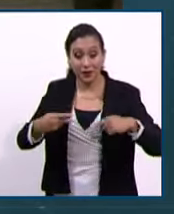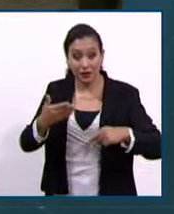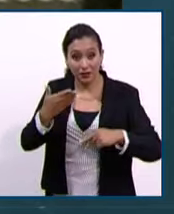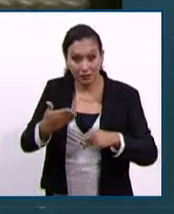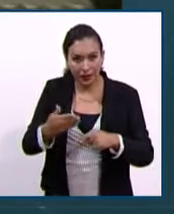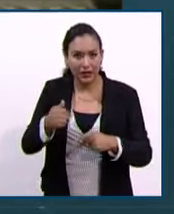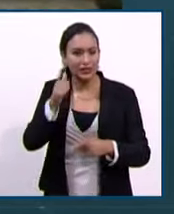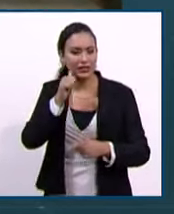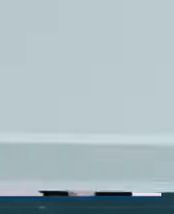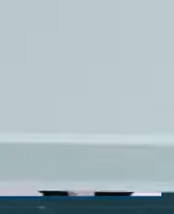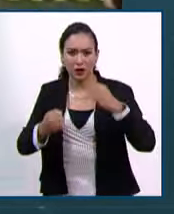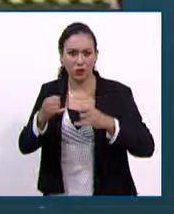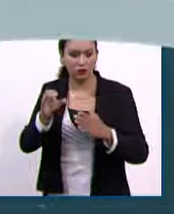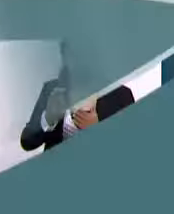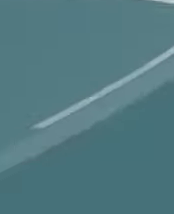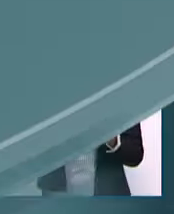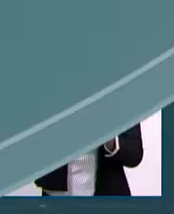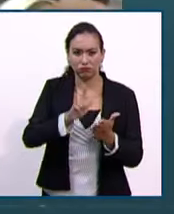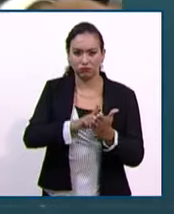sociedad.